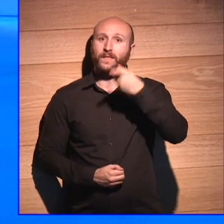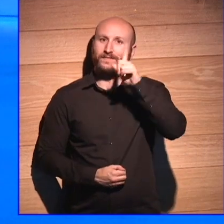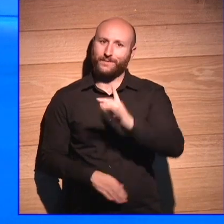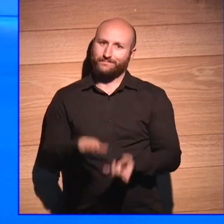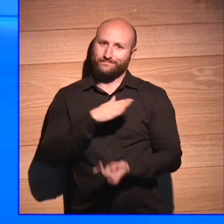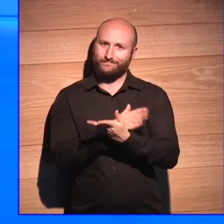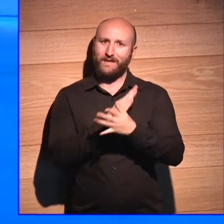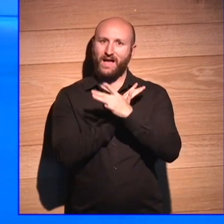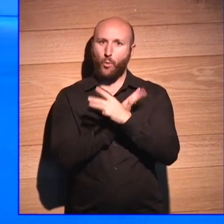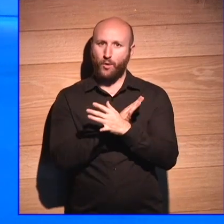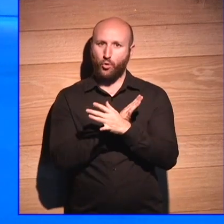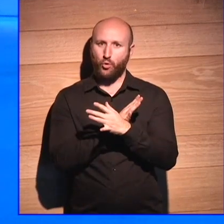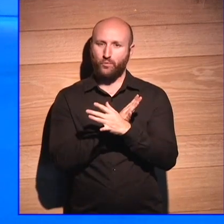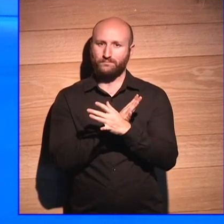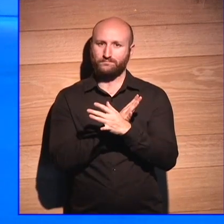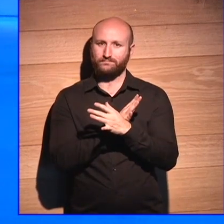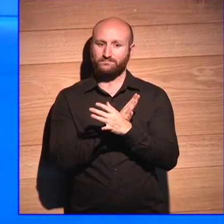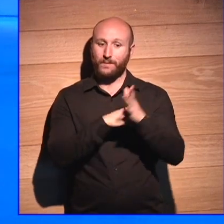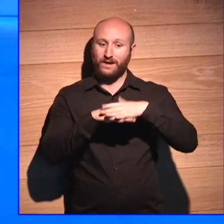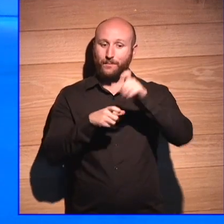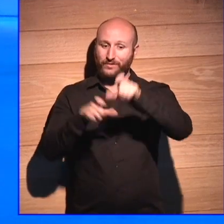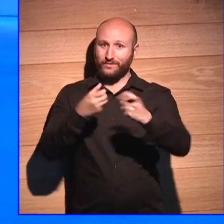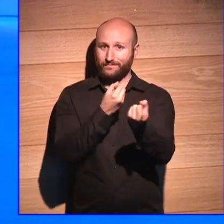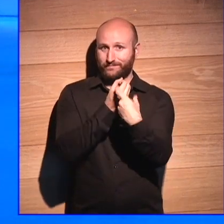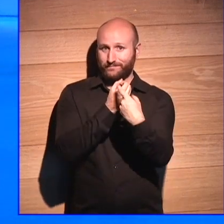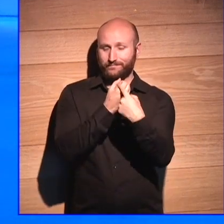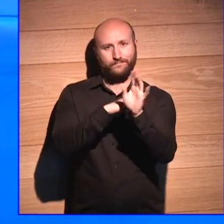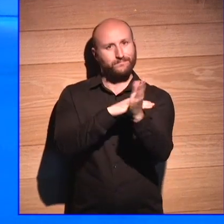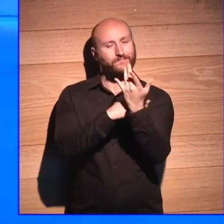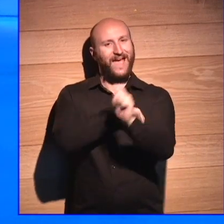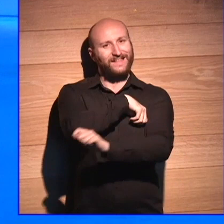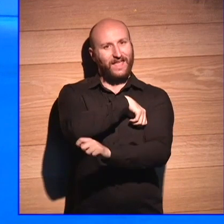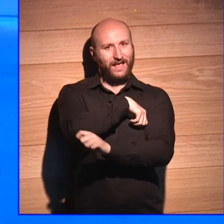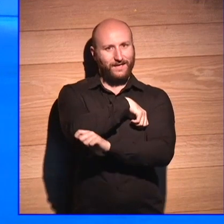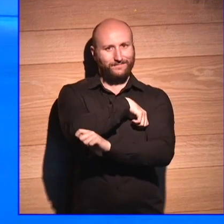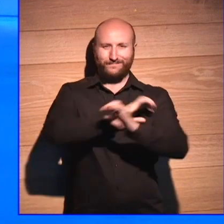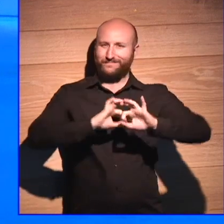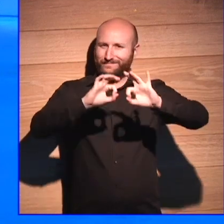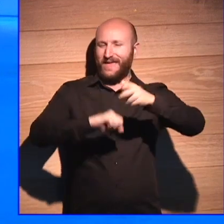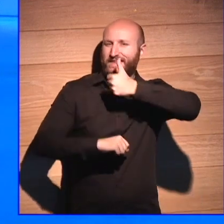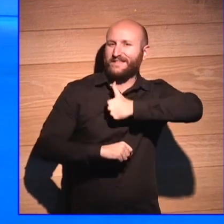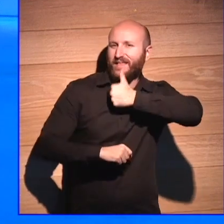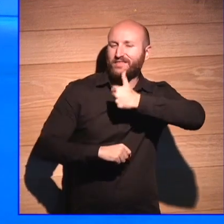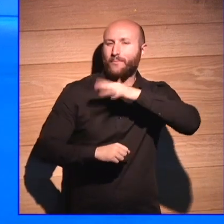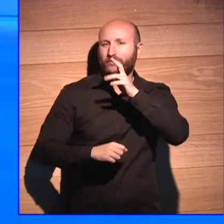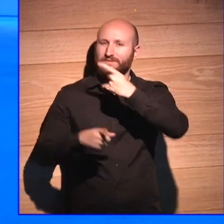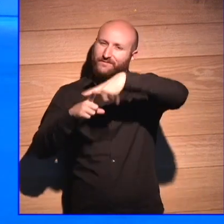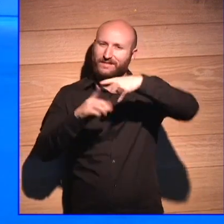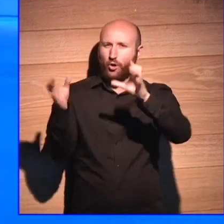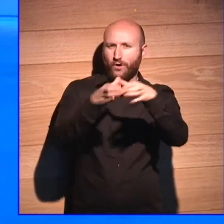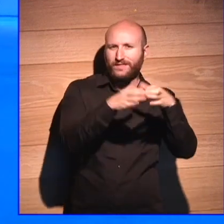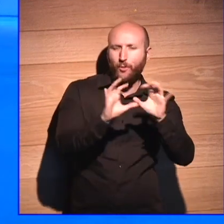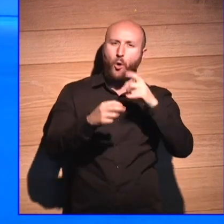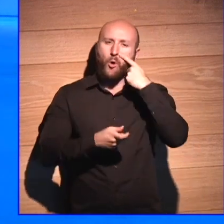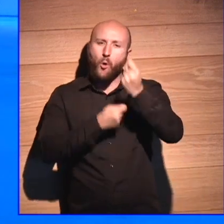juego en que los participantes proponían estrategias de resistencia de los distintos colectivos y de cómo